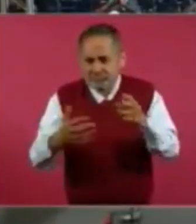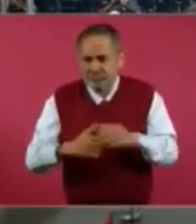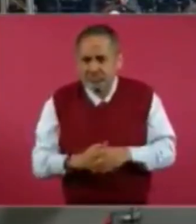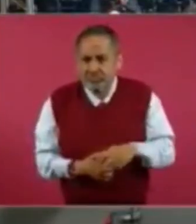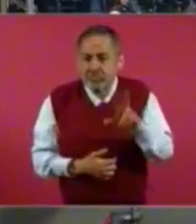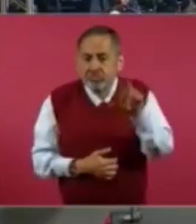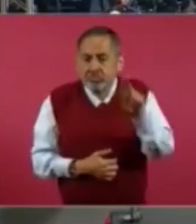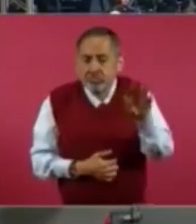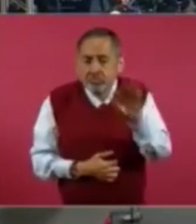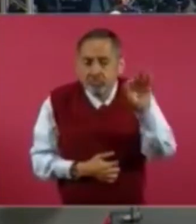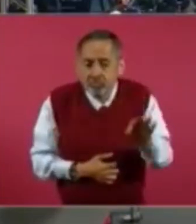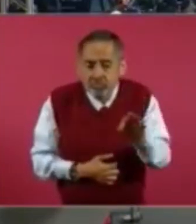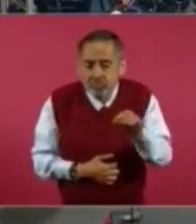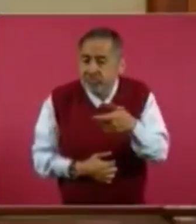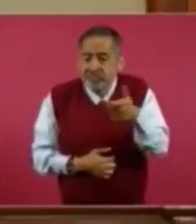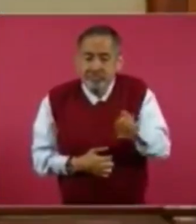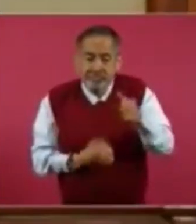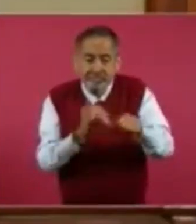El 80%.